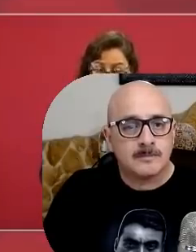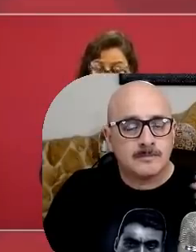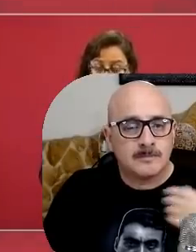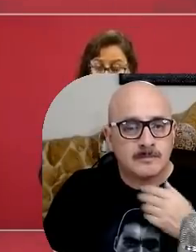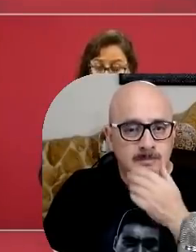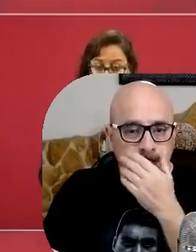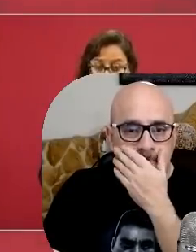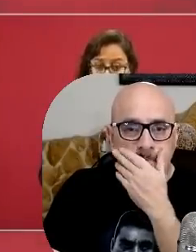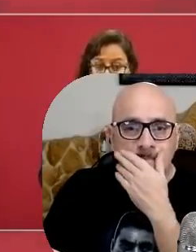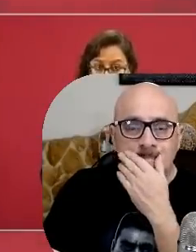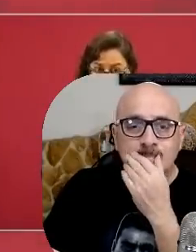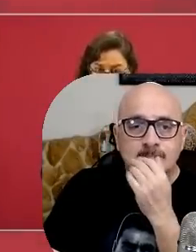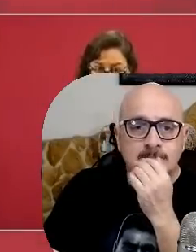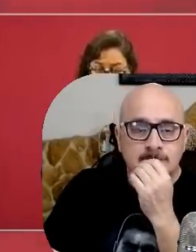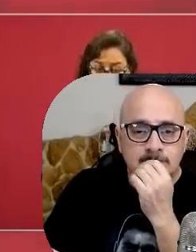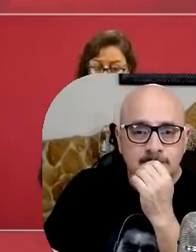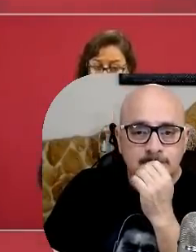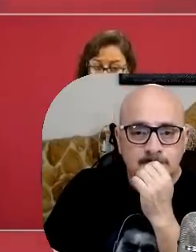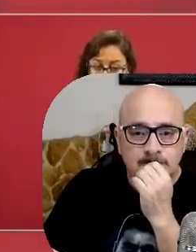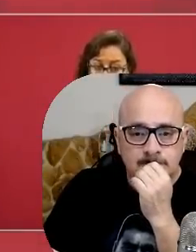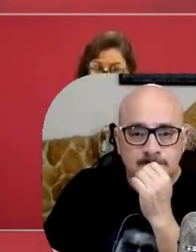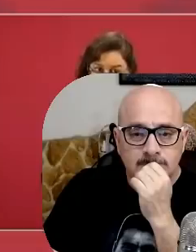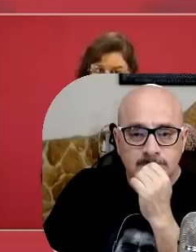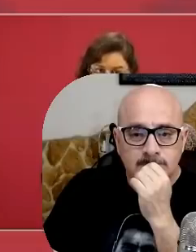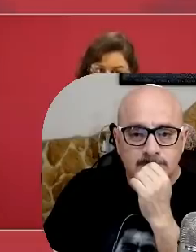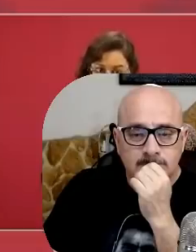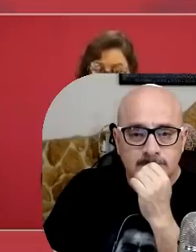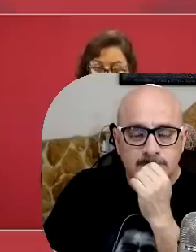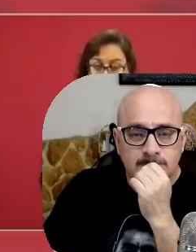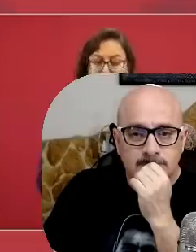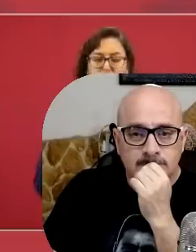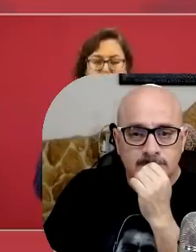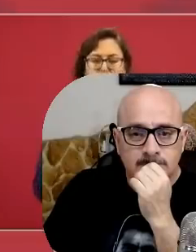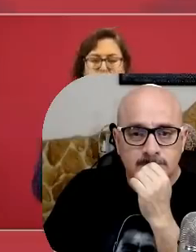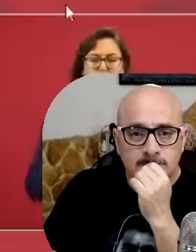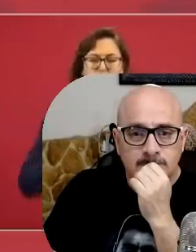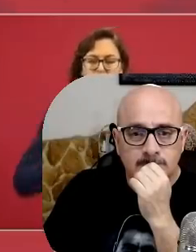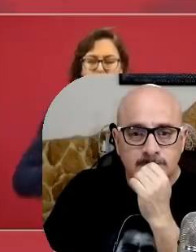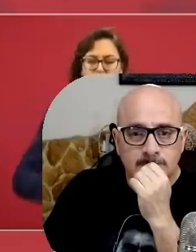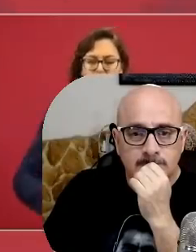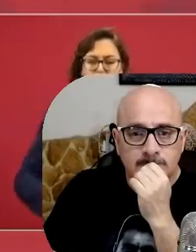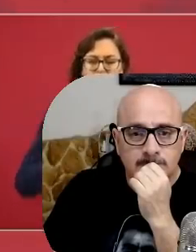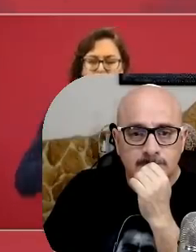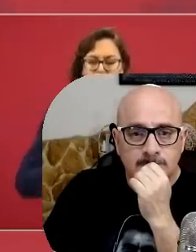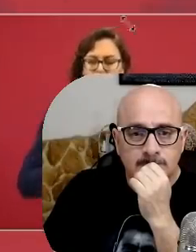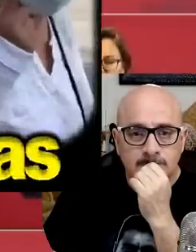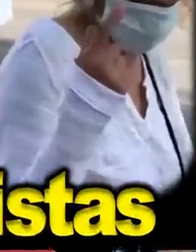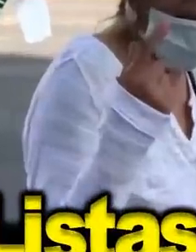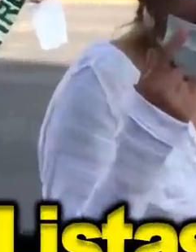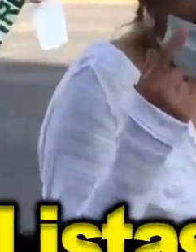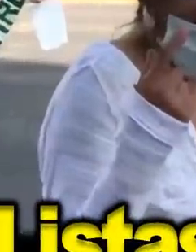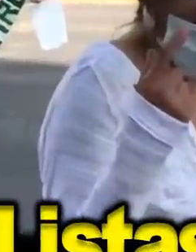la Cuarta Transformación, que no se caiga, ¿sí?, en ninguna provocación.